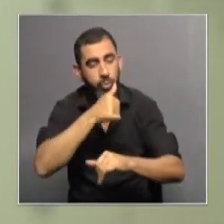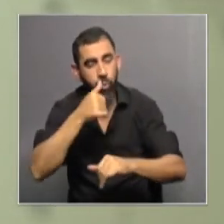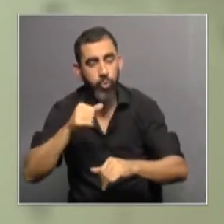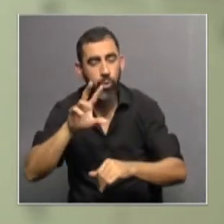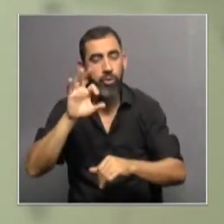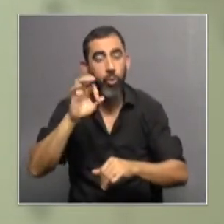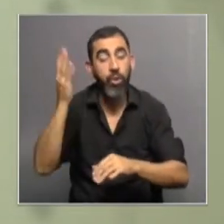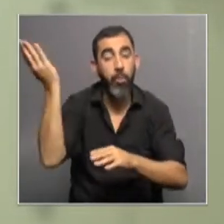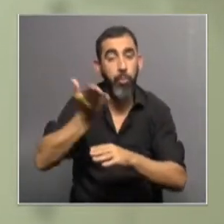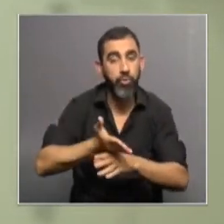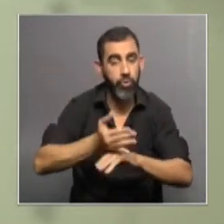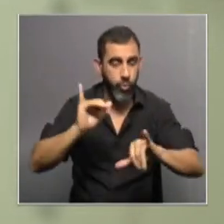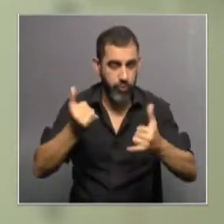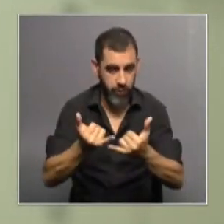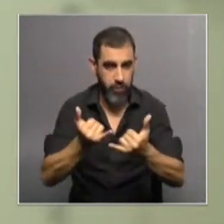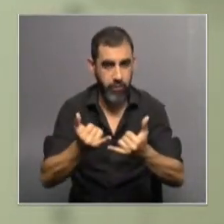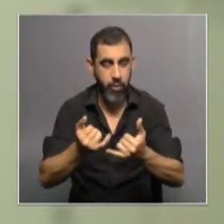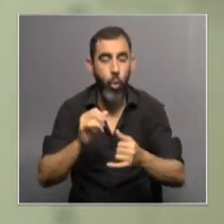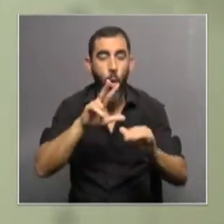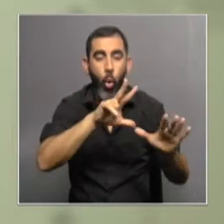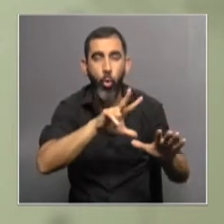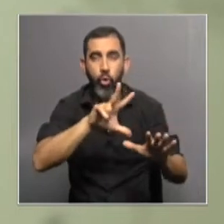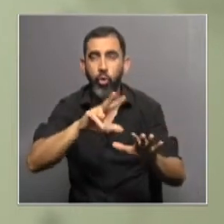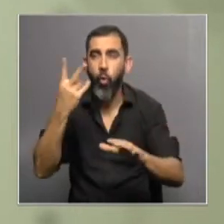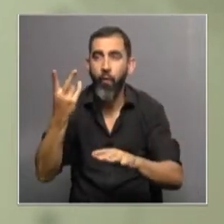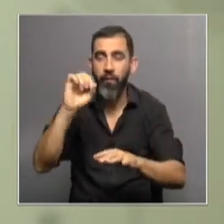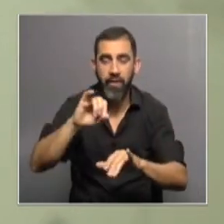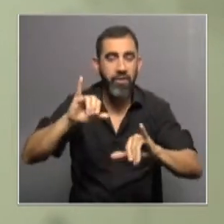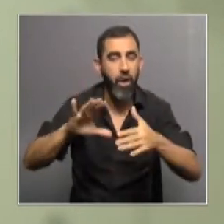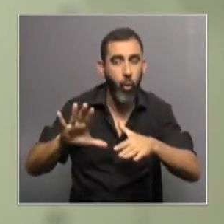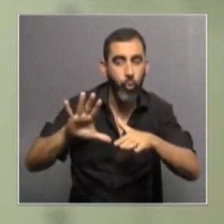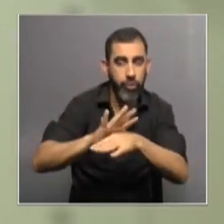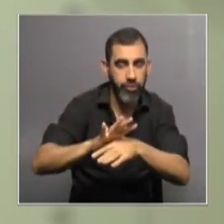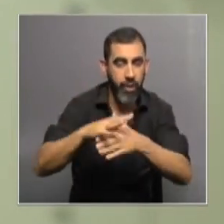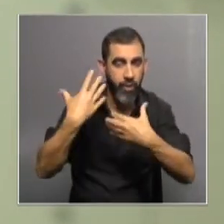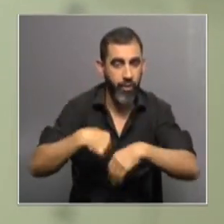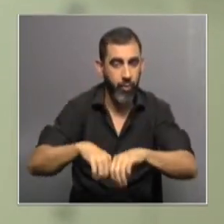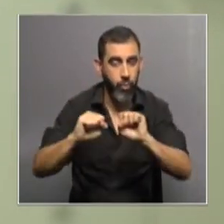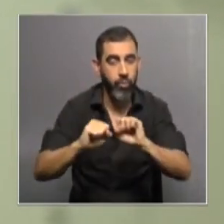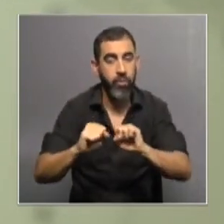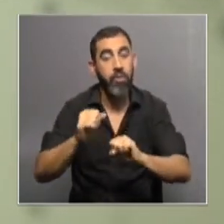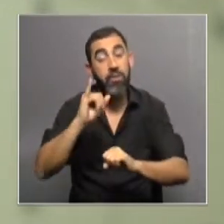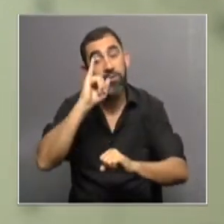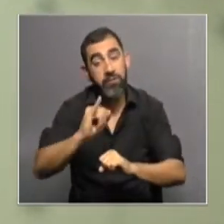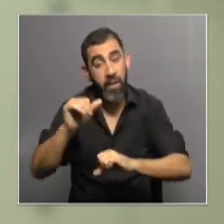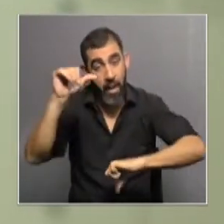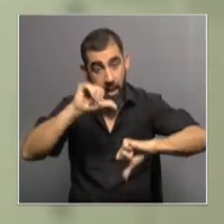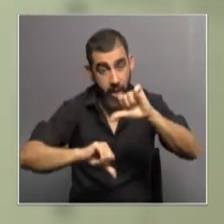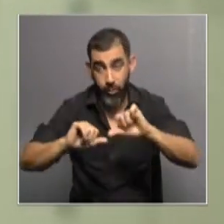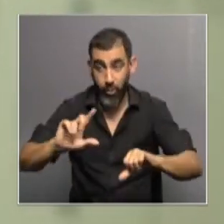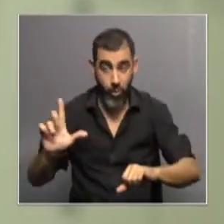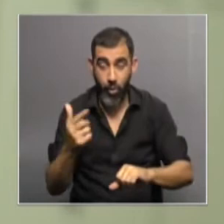50% ya hemos sacado más de 820 coincidencias quiere decir esto que si este laboratorio no